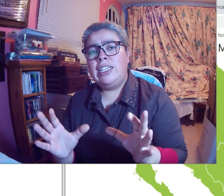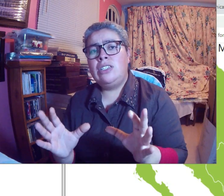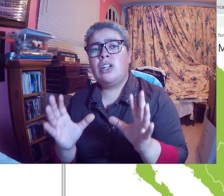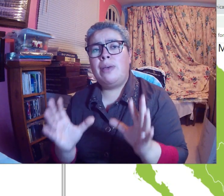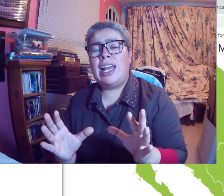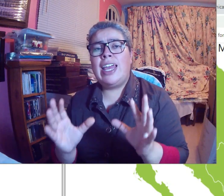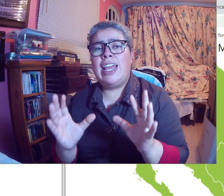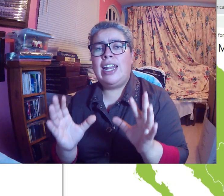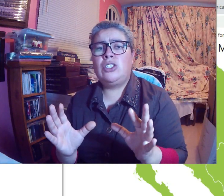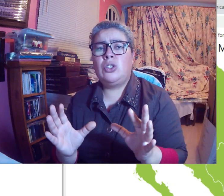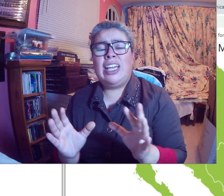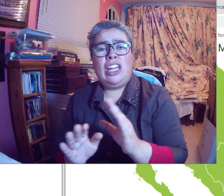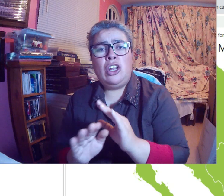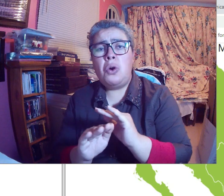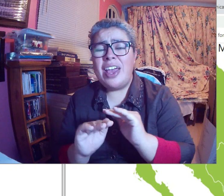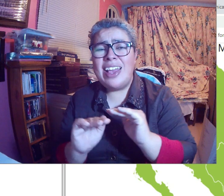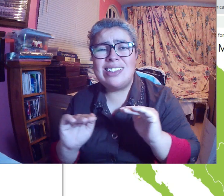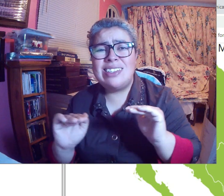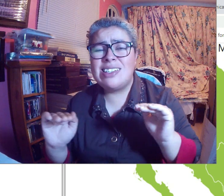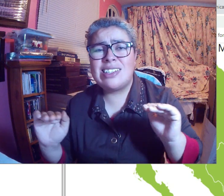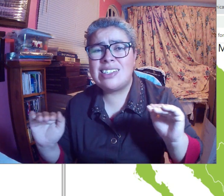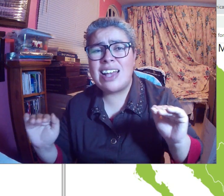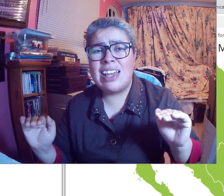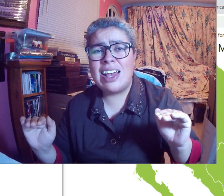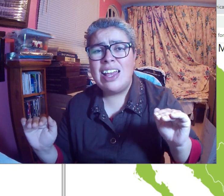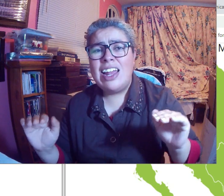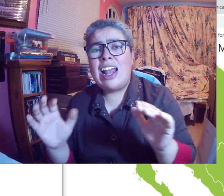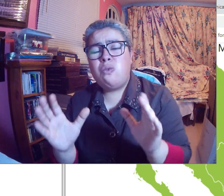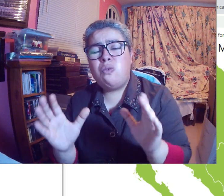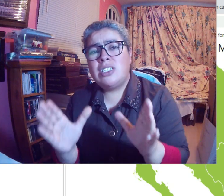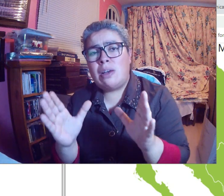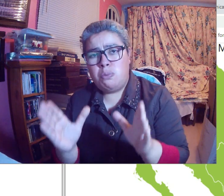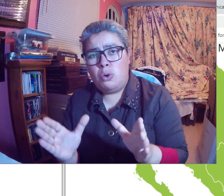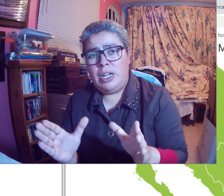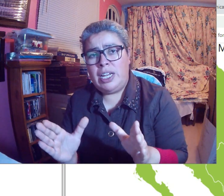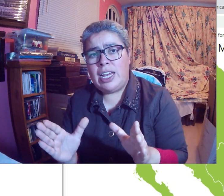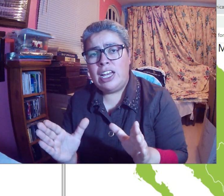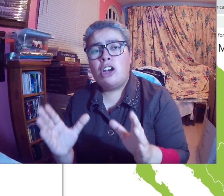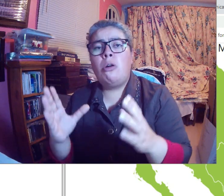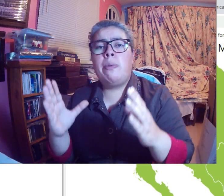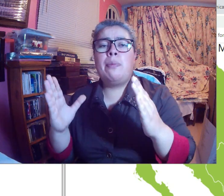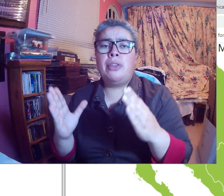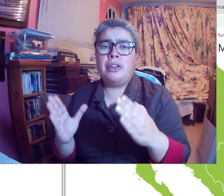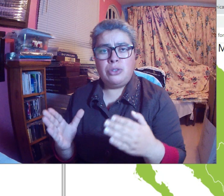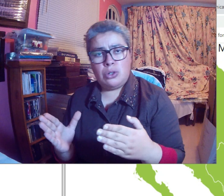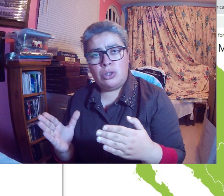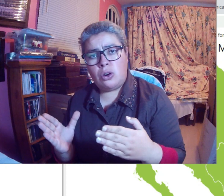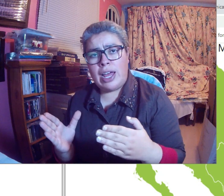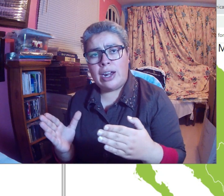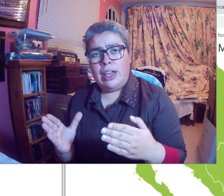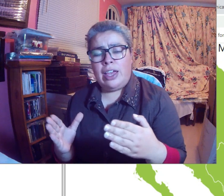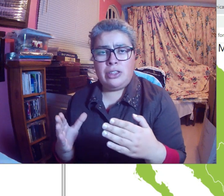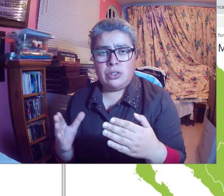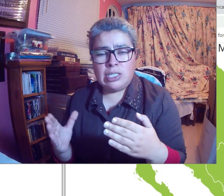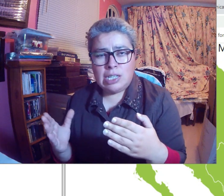ahí nos revela el hecho de que no es necesaria la fuerza pública como para podernos